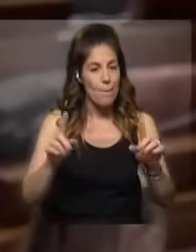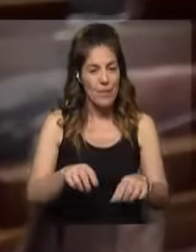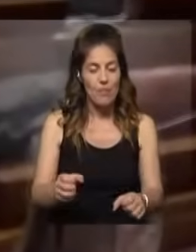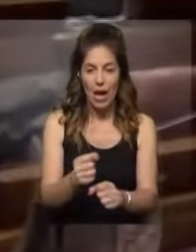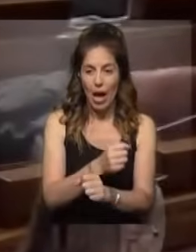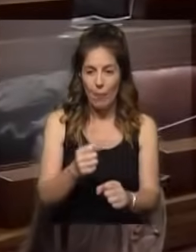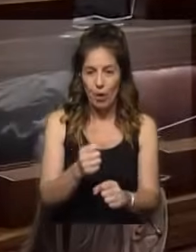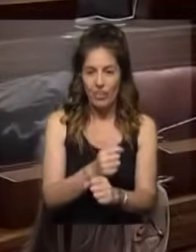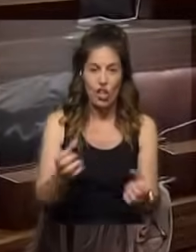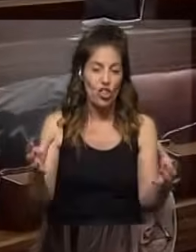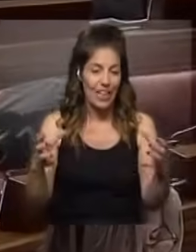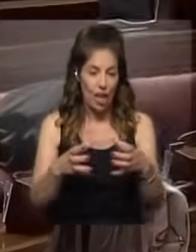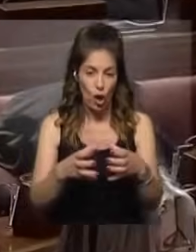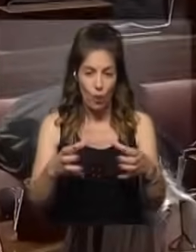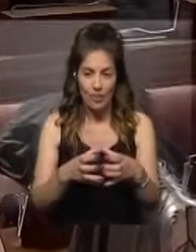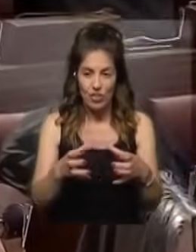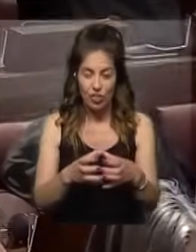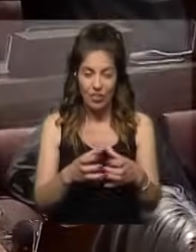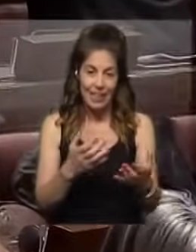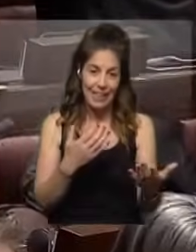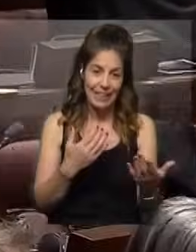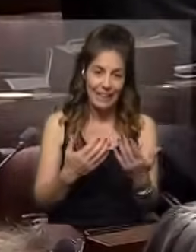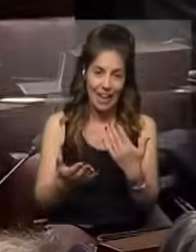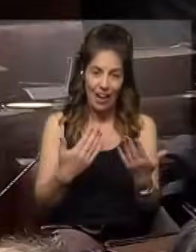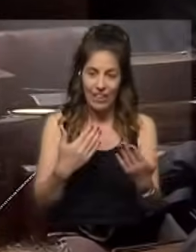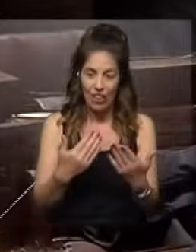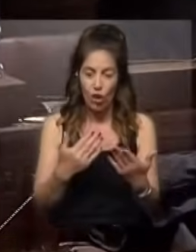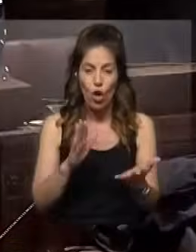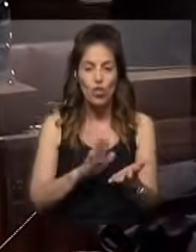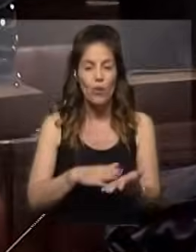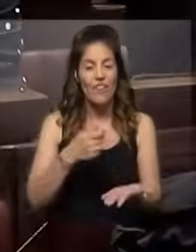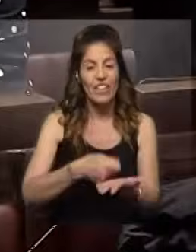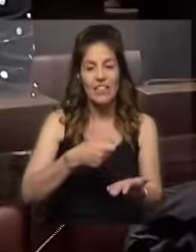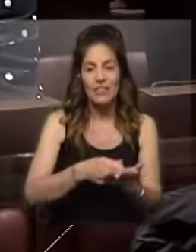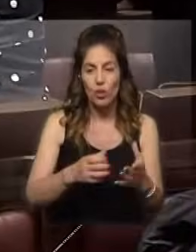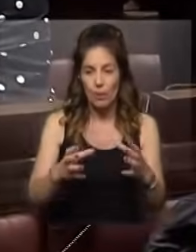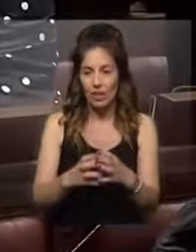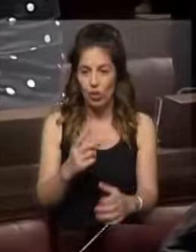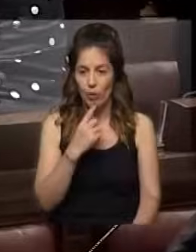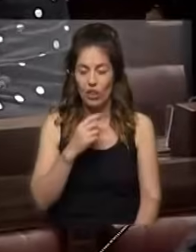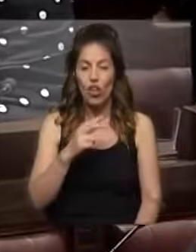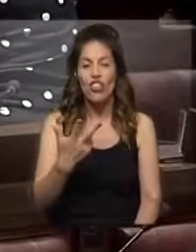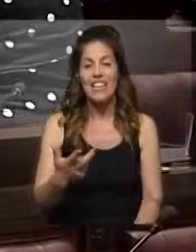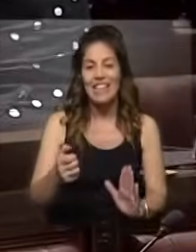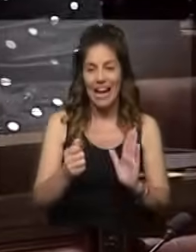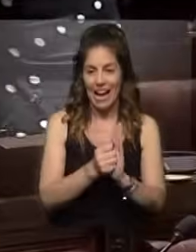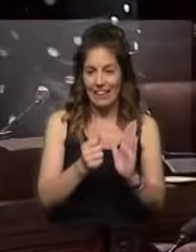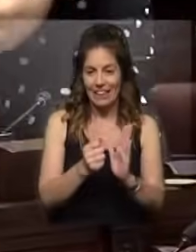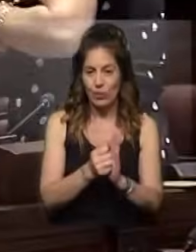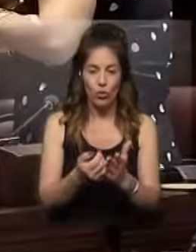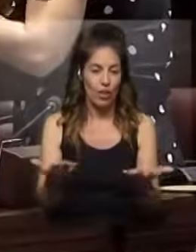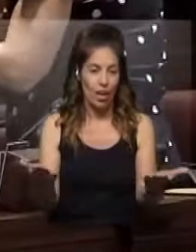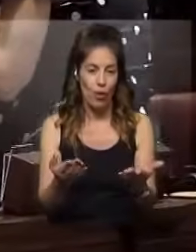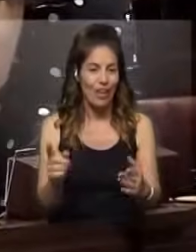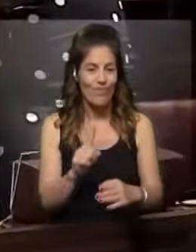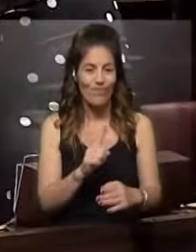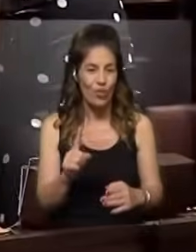salió de de la comisión que está abordando el tema de la financiación de los partidos políticos los tres artículos que al momento no